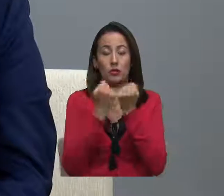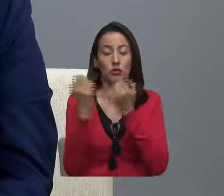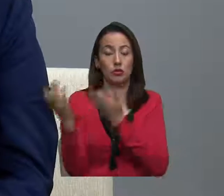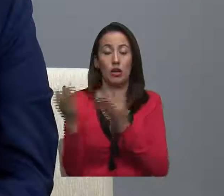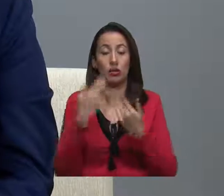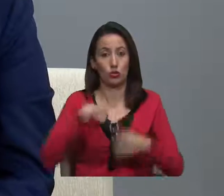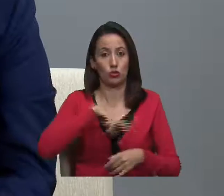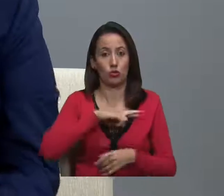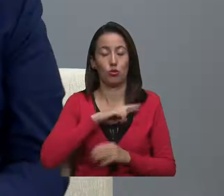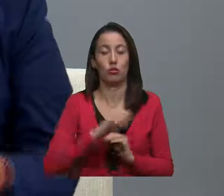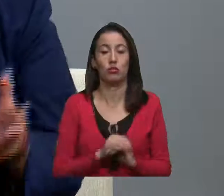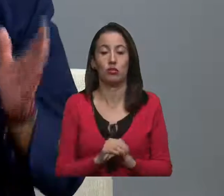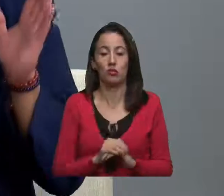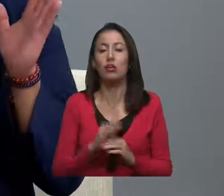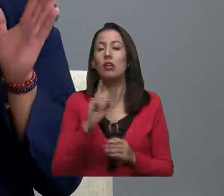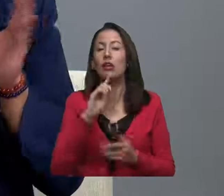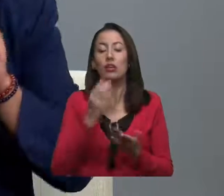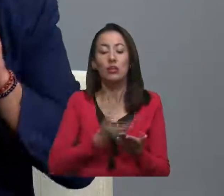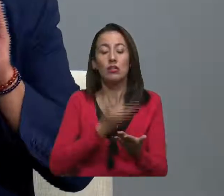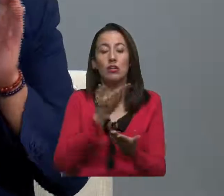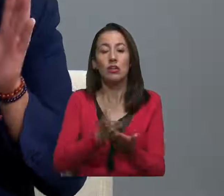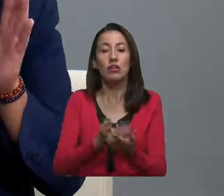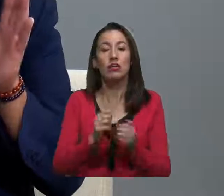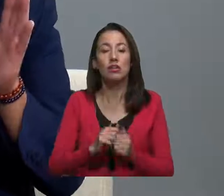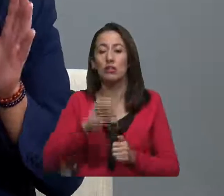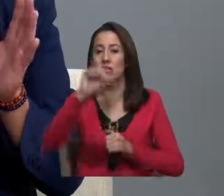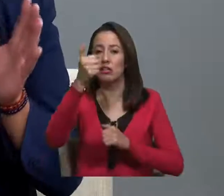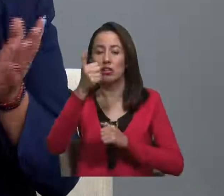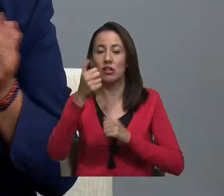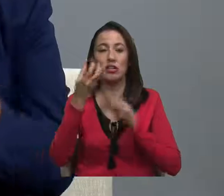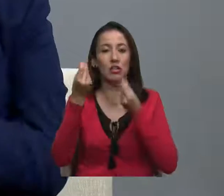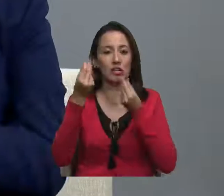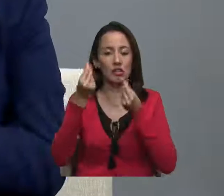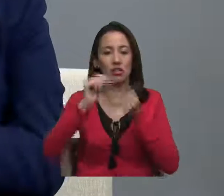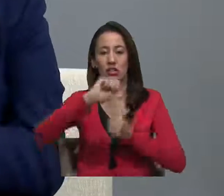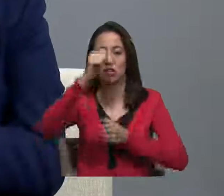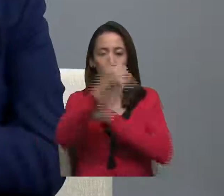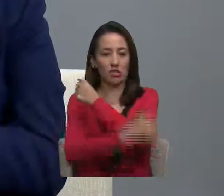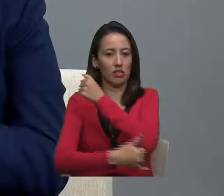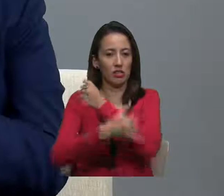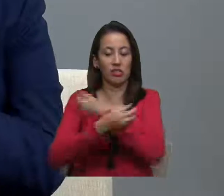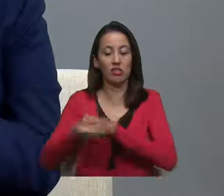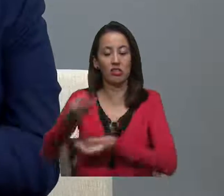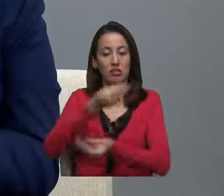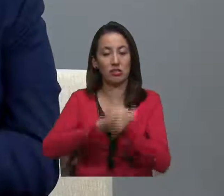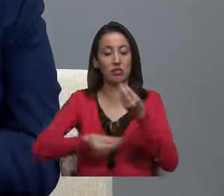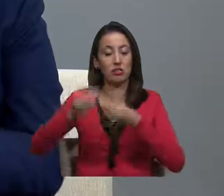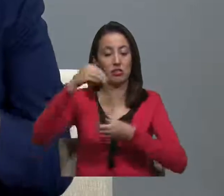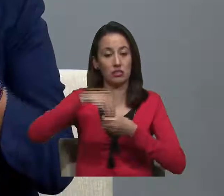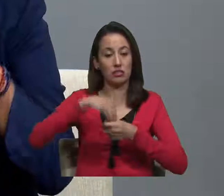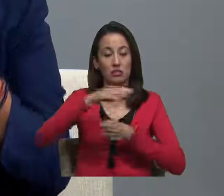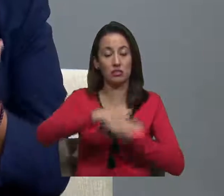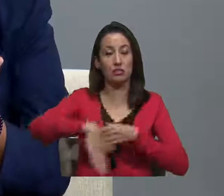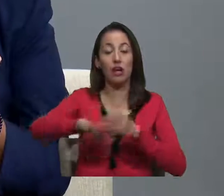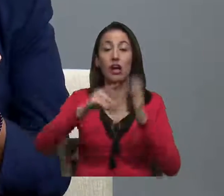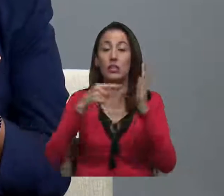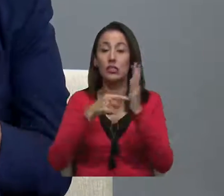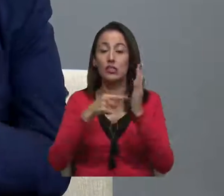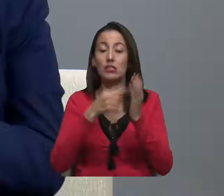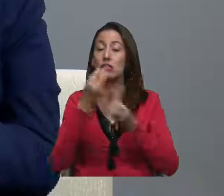que planteamos que los capitales que estén en el exterior ingresen al país ganen un interés les damos